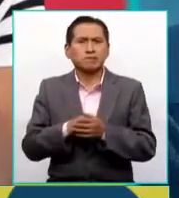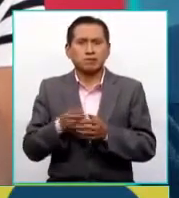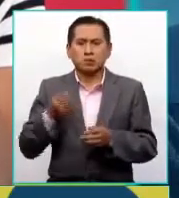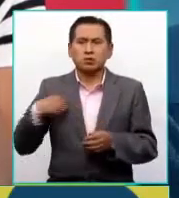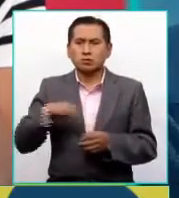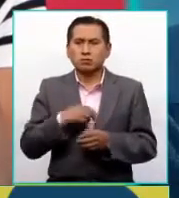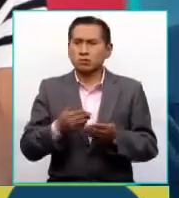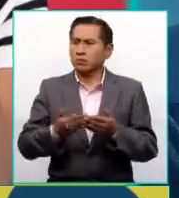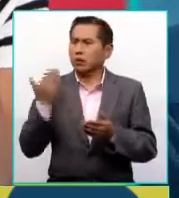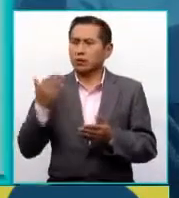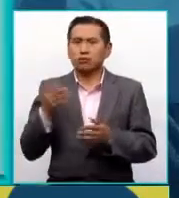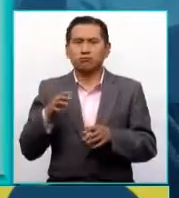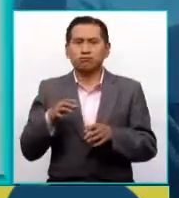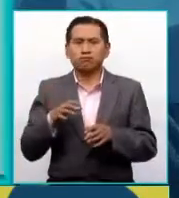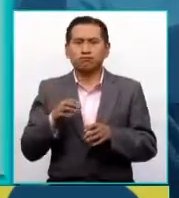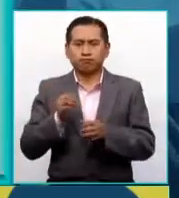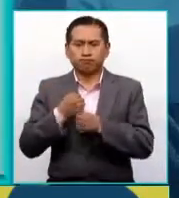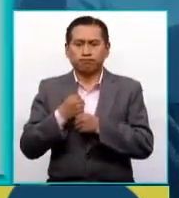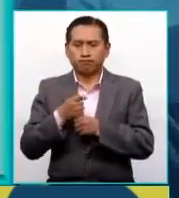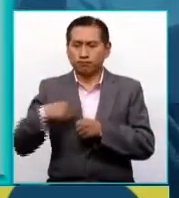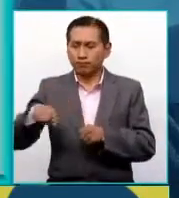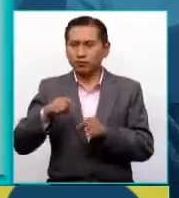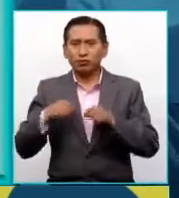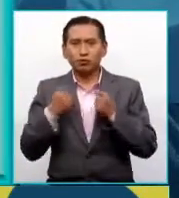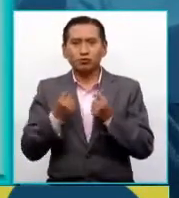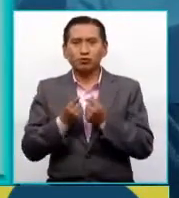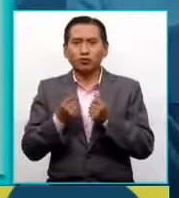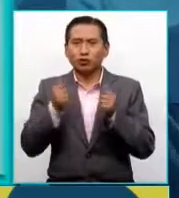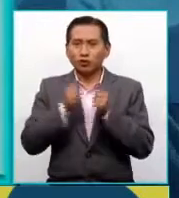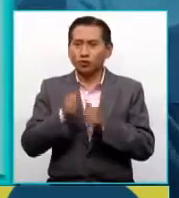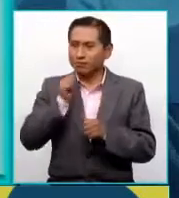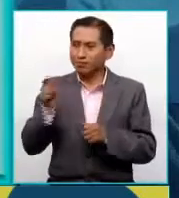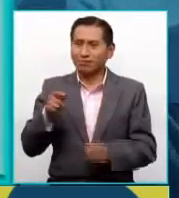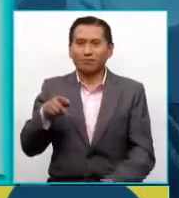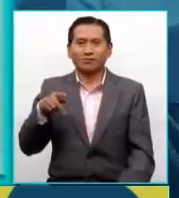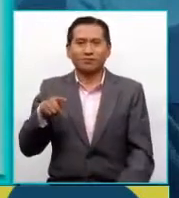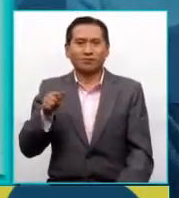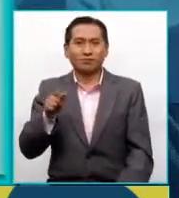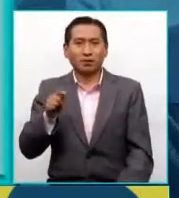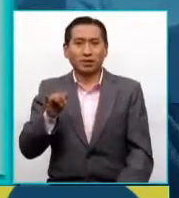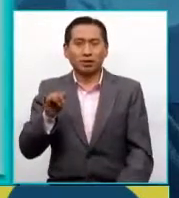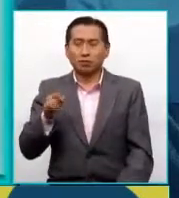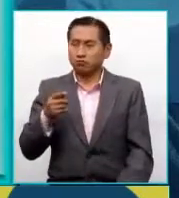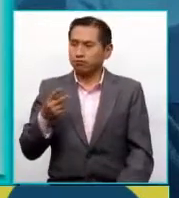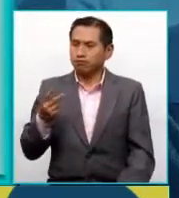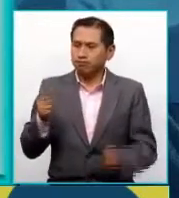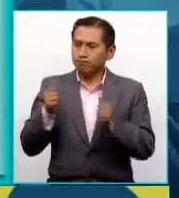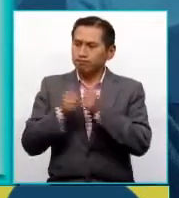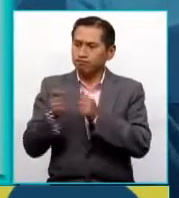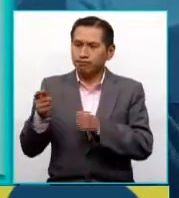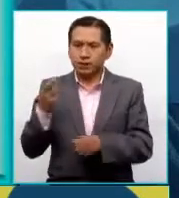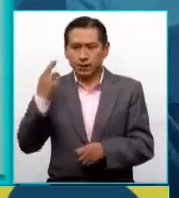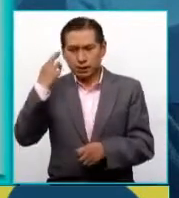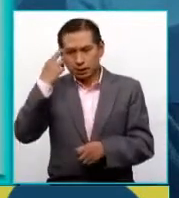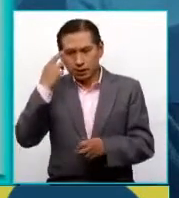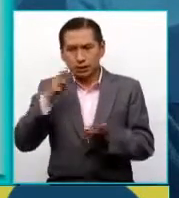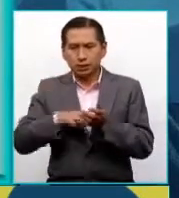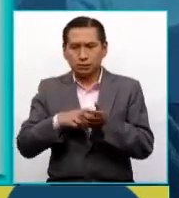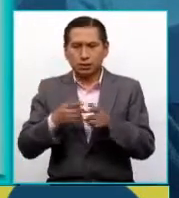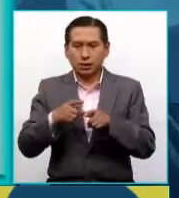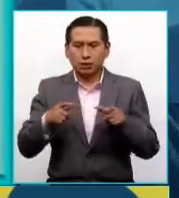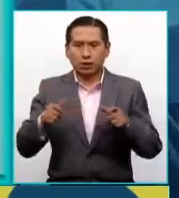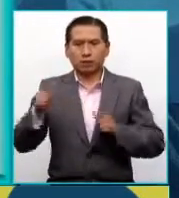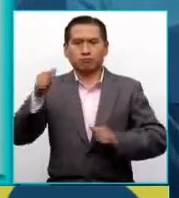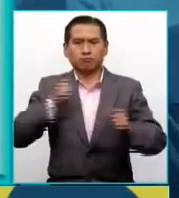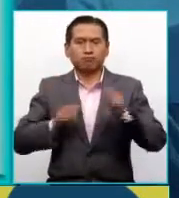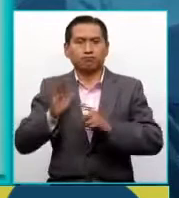realizando dentro del grupo y con Patty, esta reflexión sobre el lenguaje